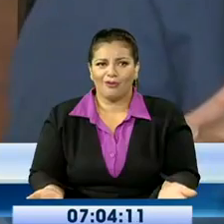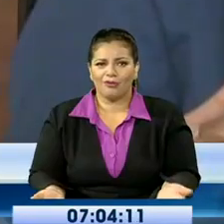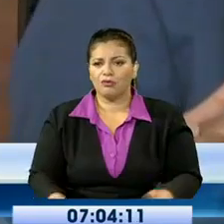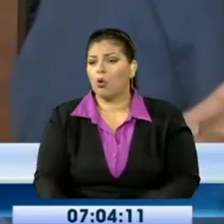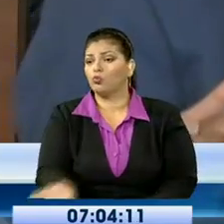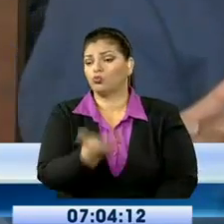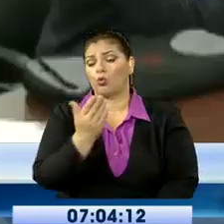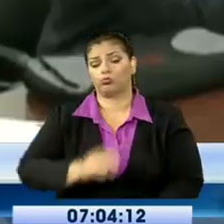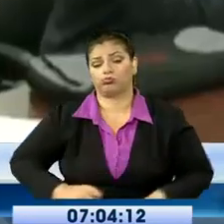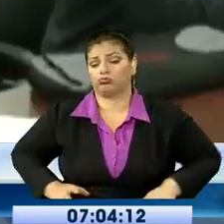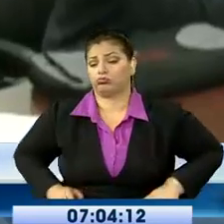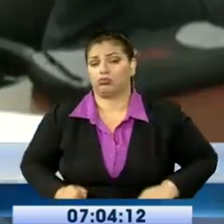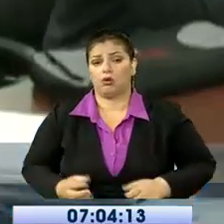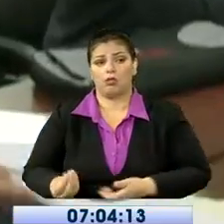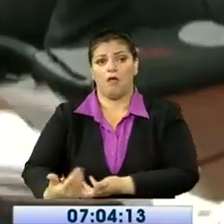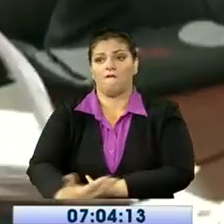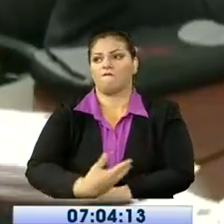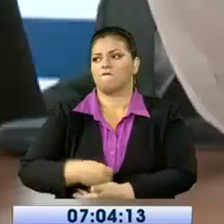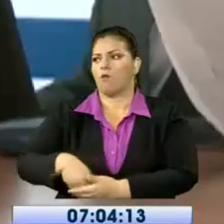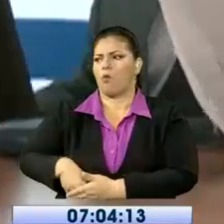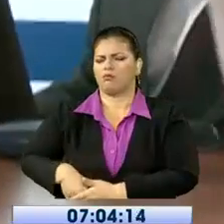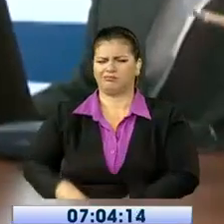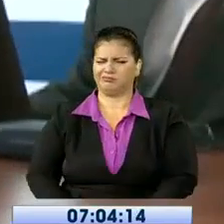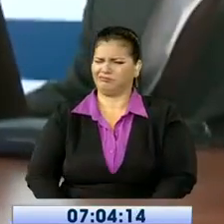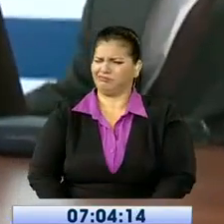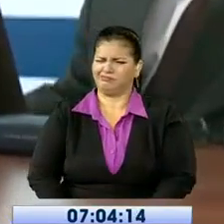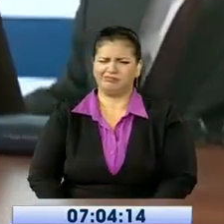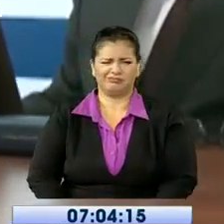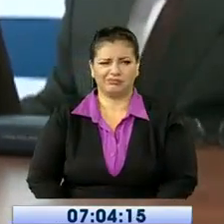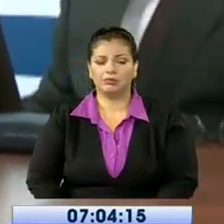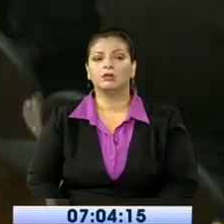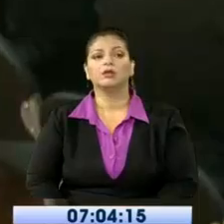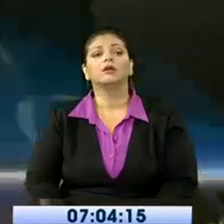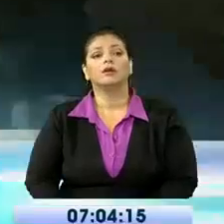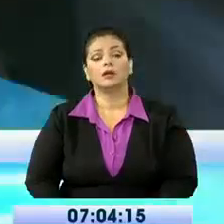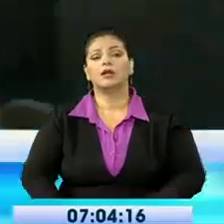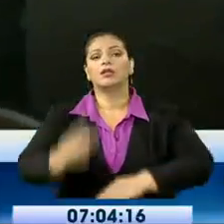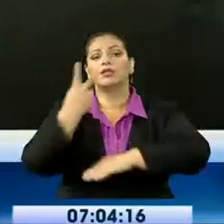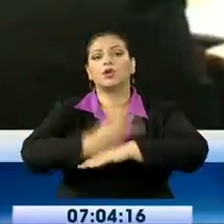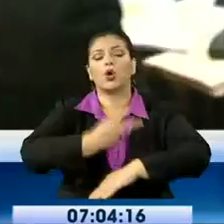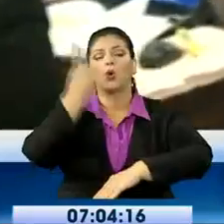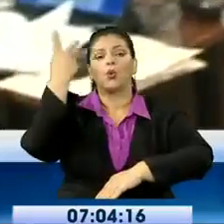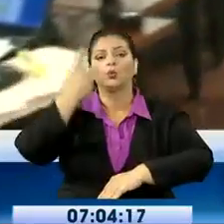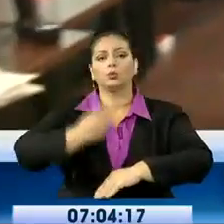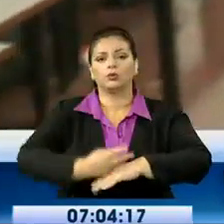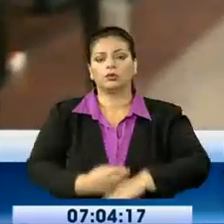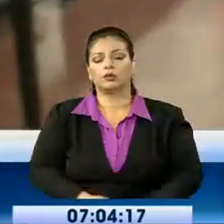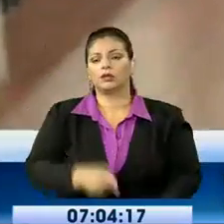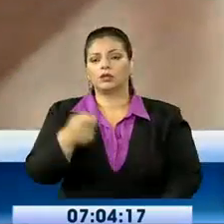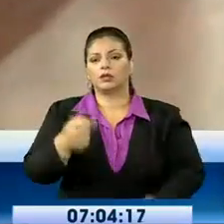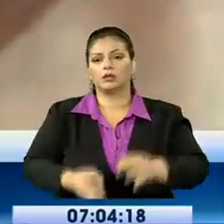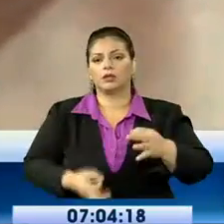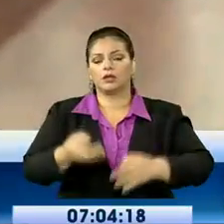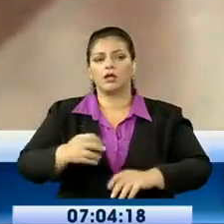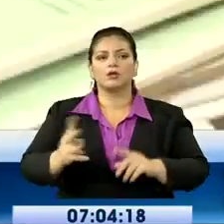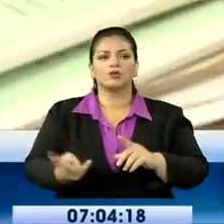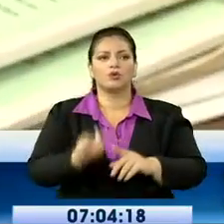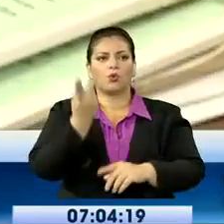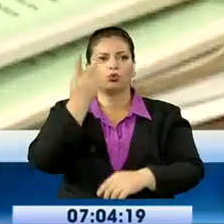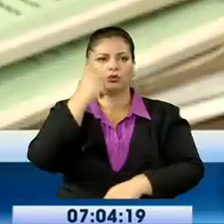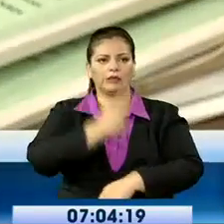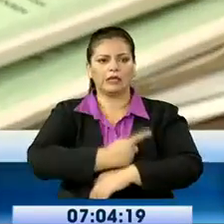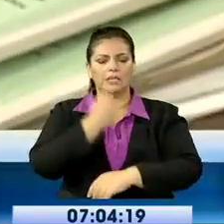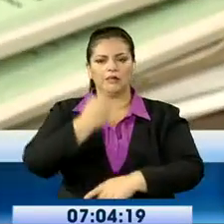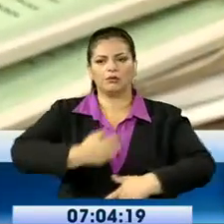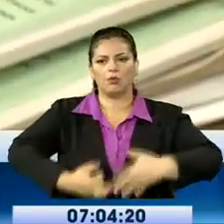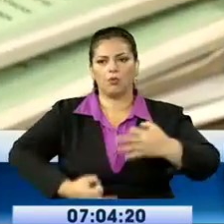uno solo. Así continuó el segundo día consecutivo de la audiencia de apelación a la sentencia condenatoria que pesa sobre 16